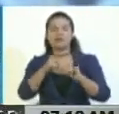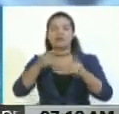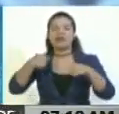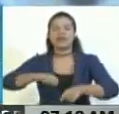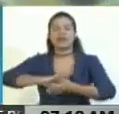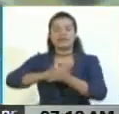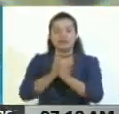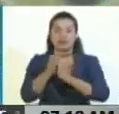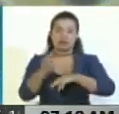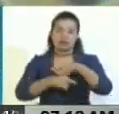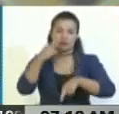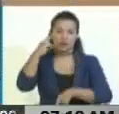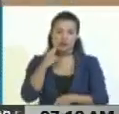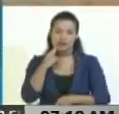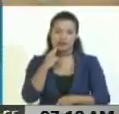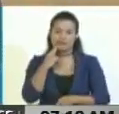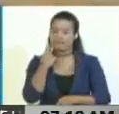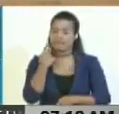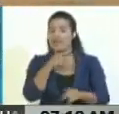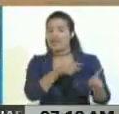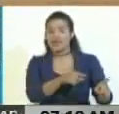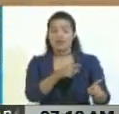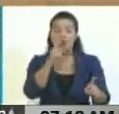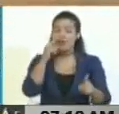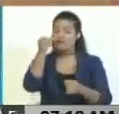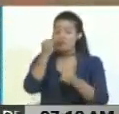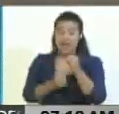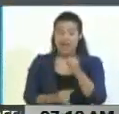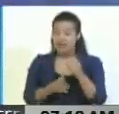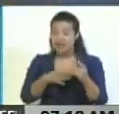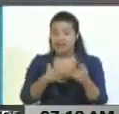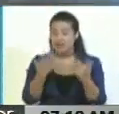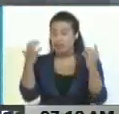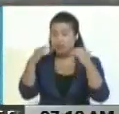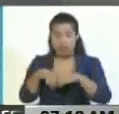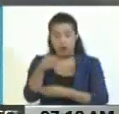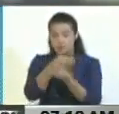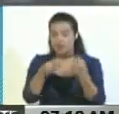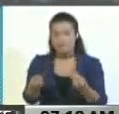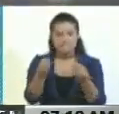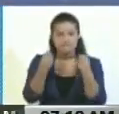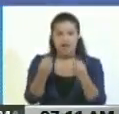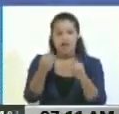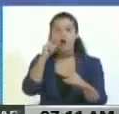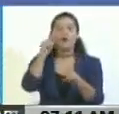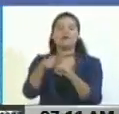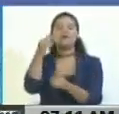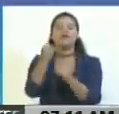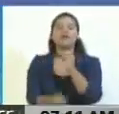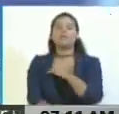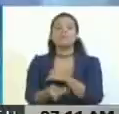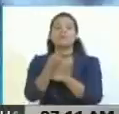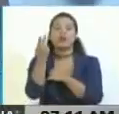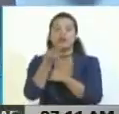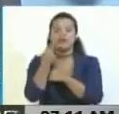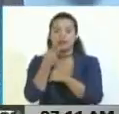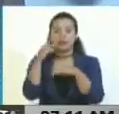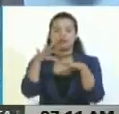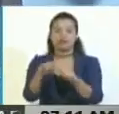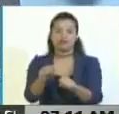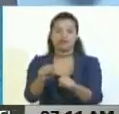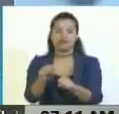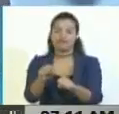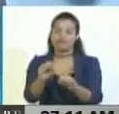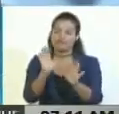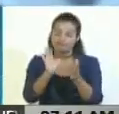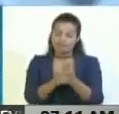Bolivariana. La finalidad última de la conspiración económica es eminentemente política. Tal como lo revela